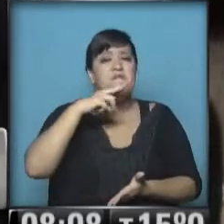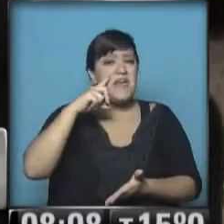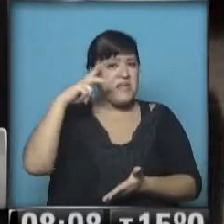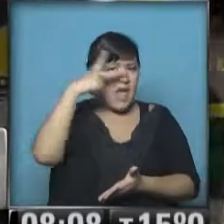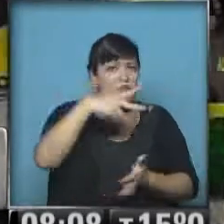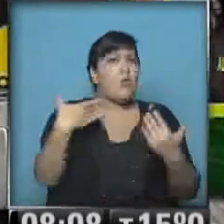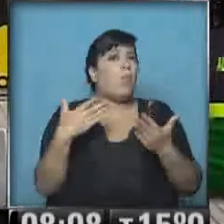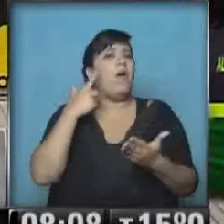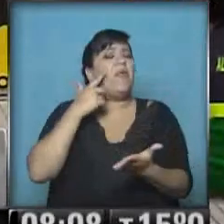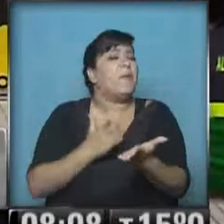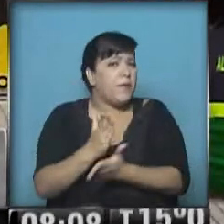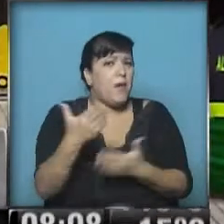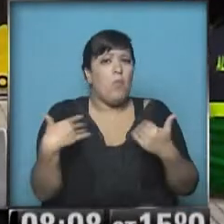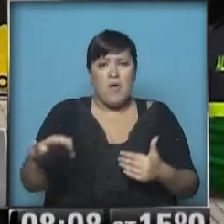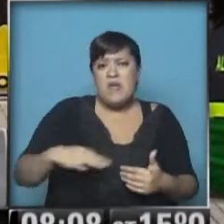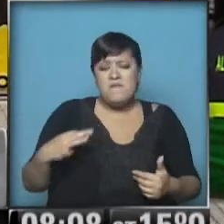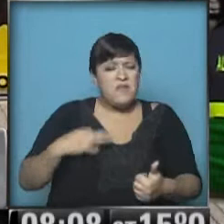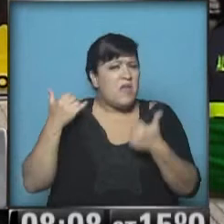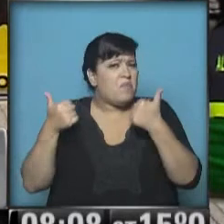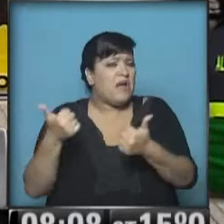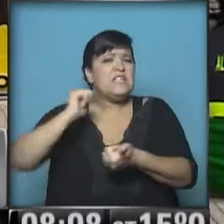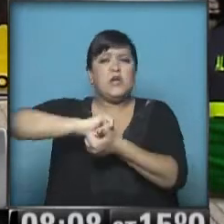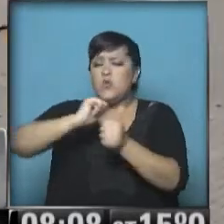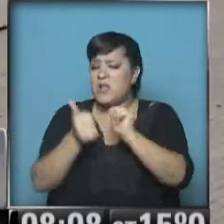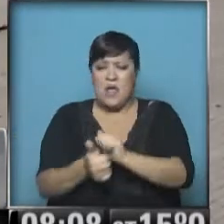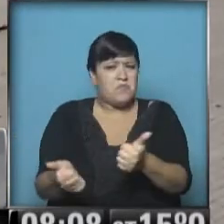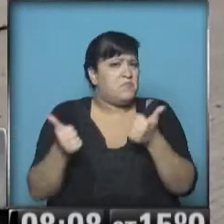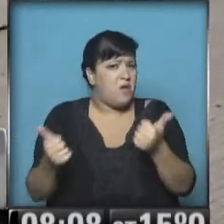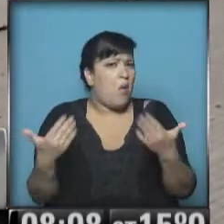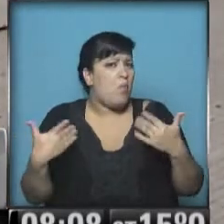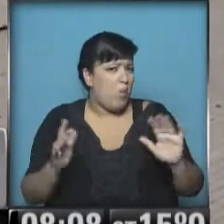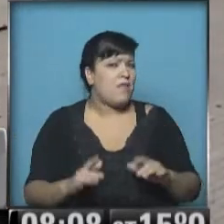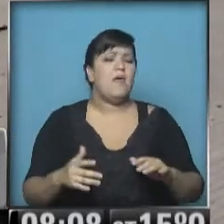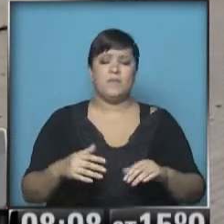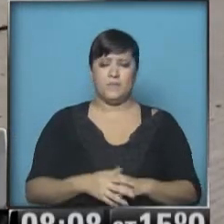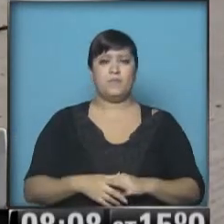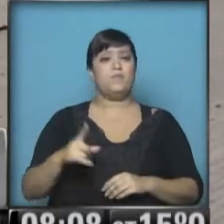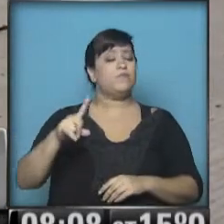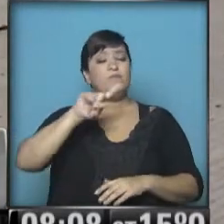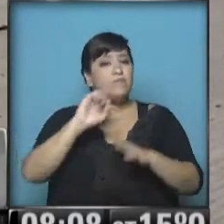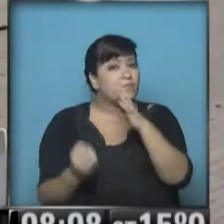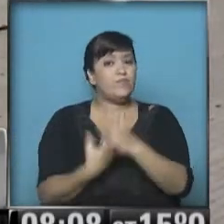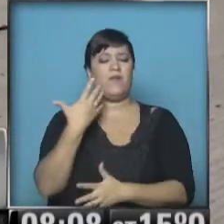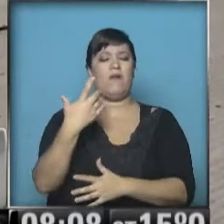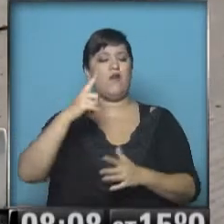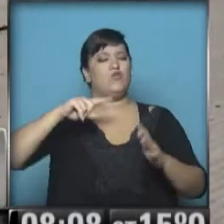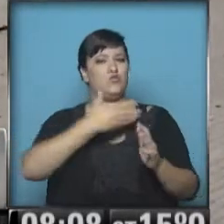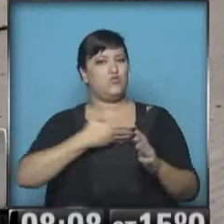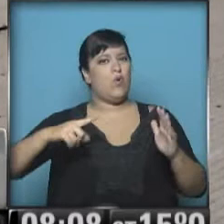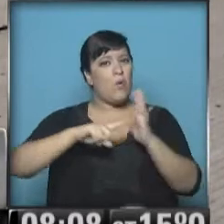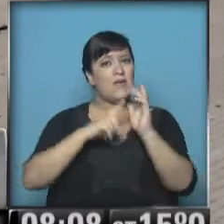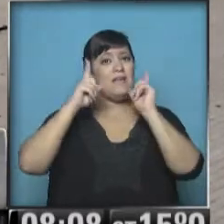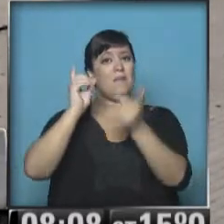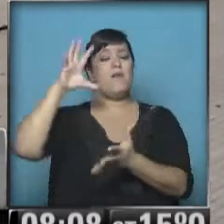vida plena y una sexualidad plena. La iniciativa es de la Ciudad de Buenos Aires y la Fundación